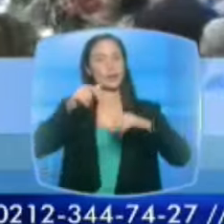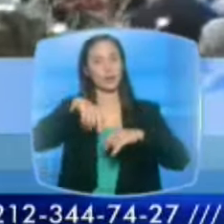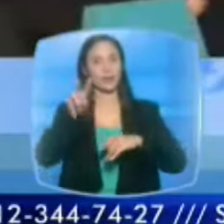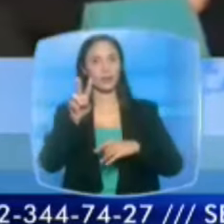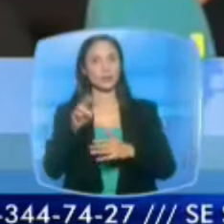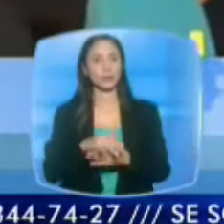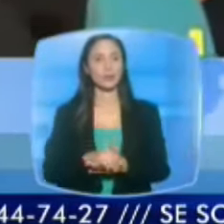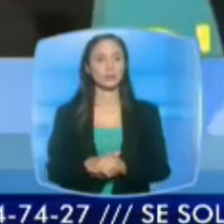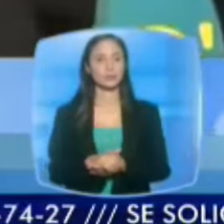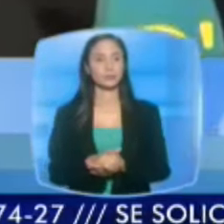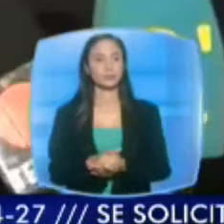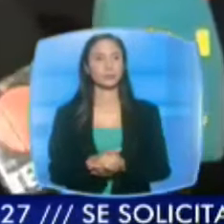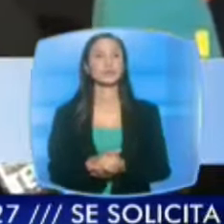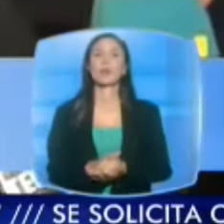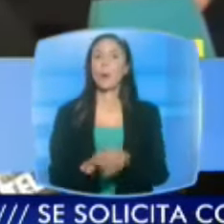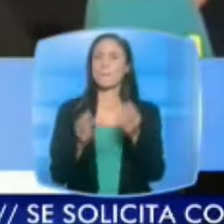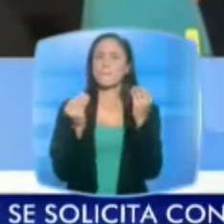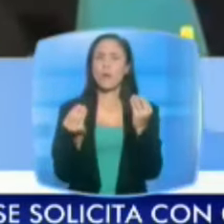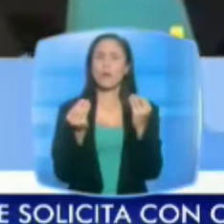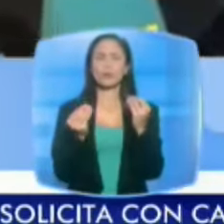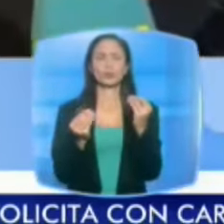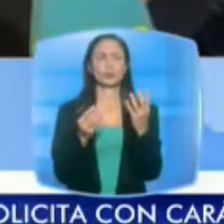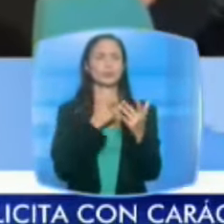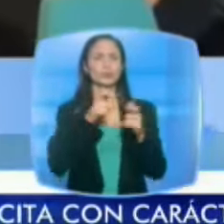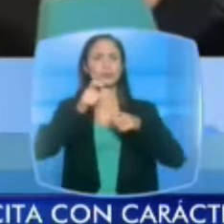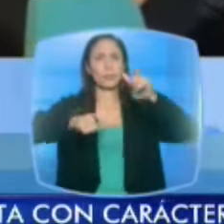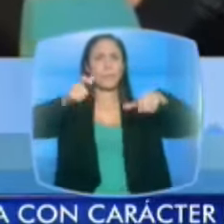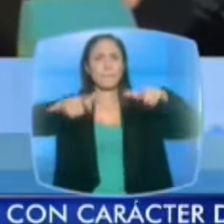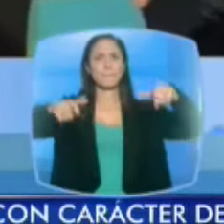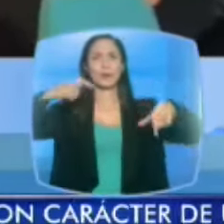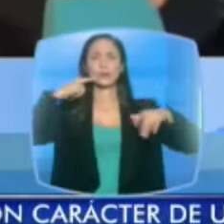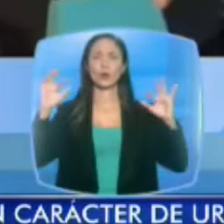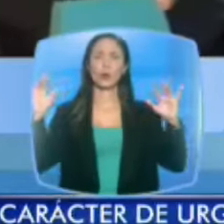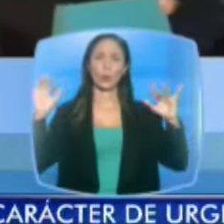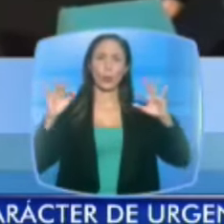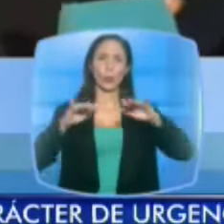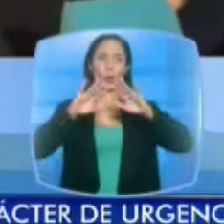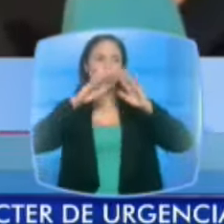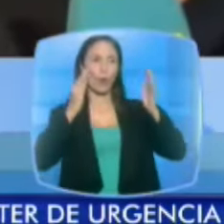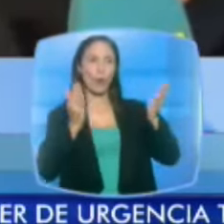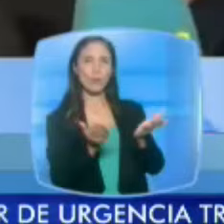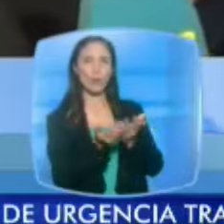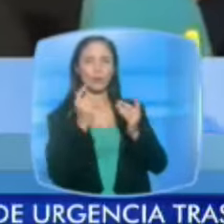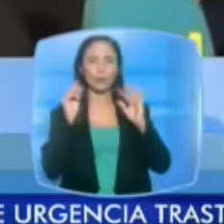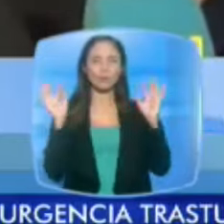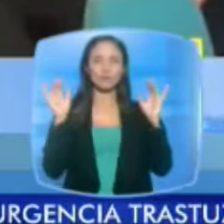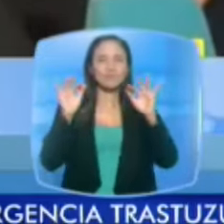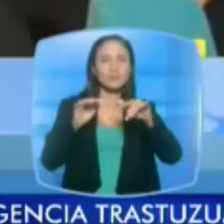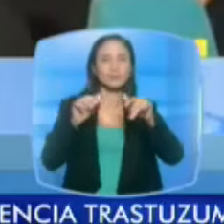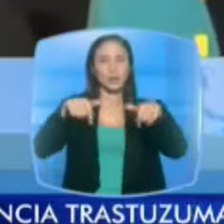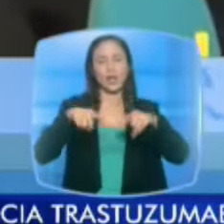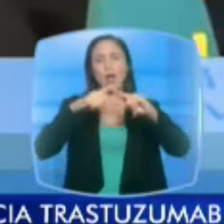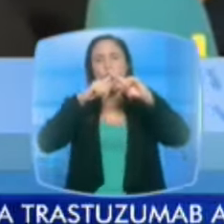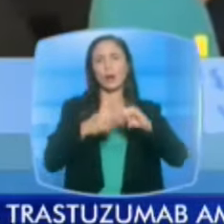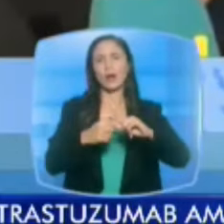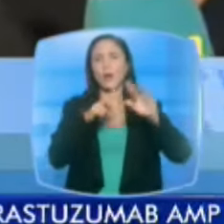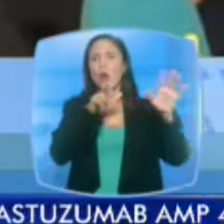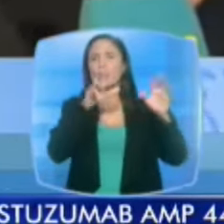Venezuela. Se viene mucha gente de otros rincones de Venezuela y del mundo. El Callao tiene ahorita